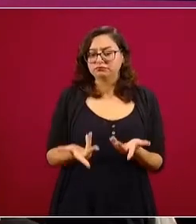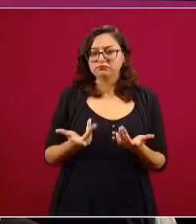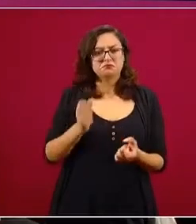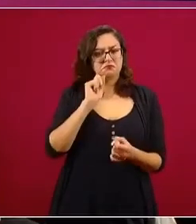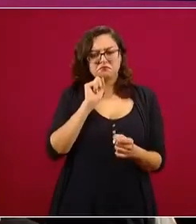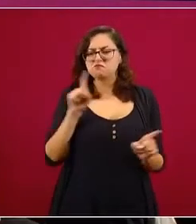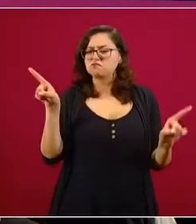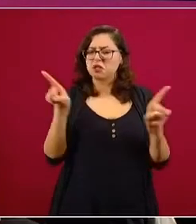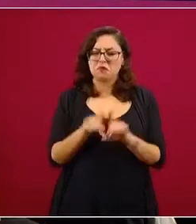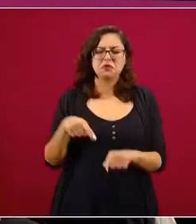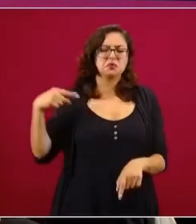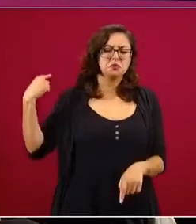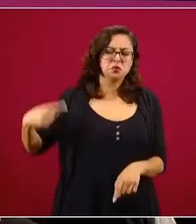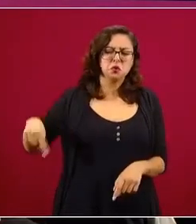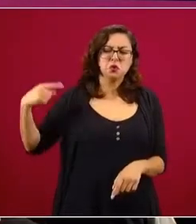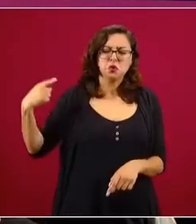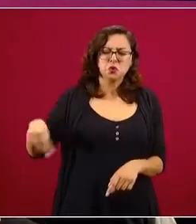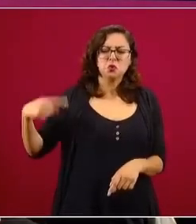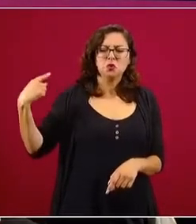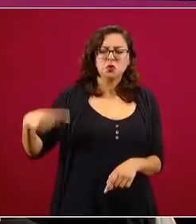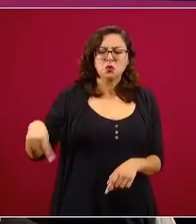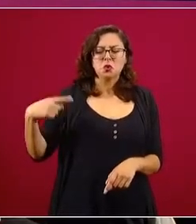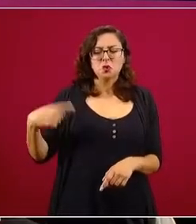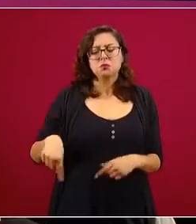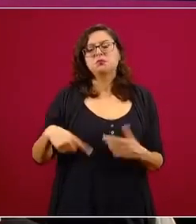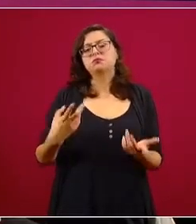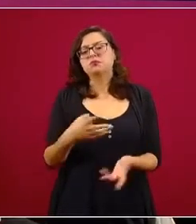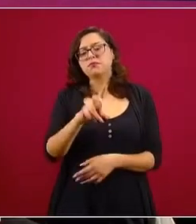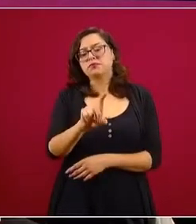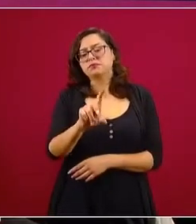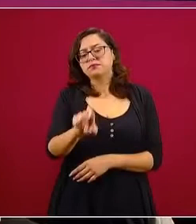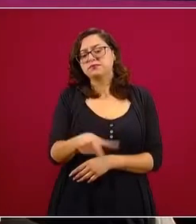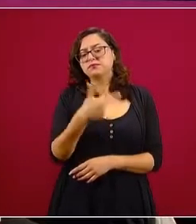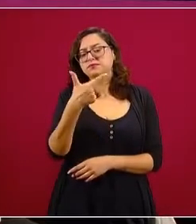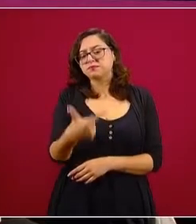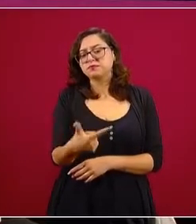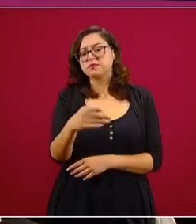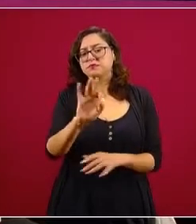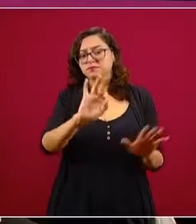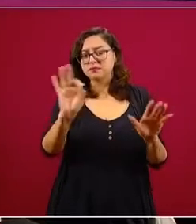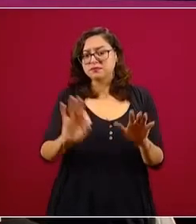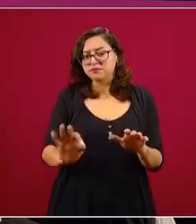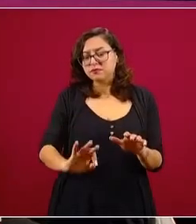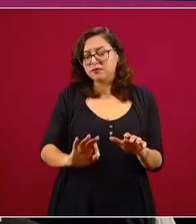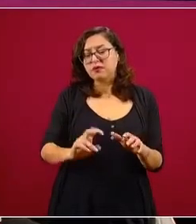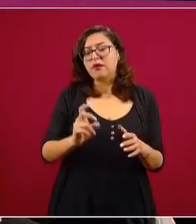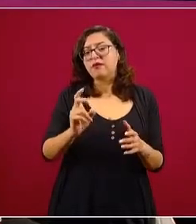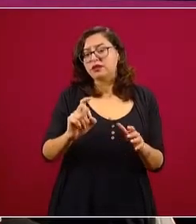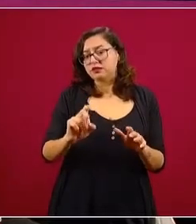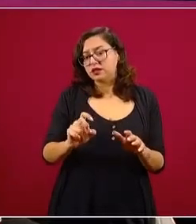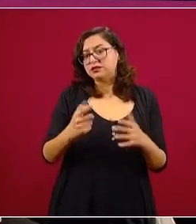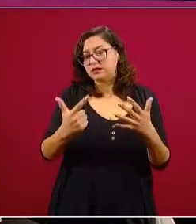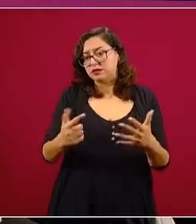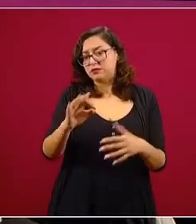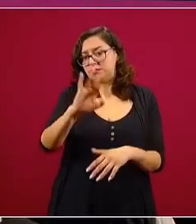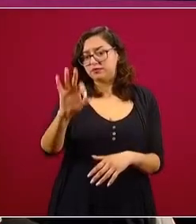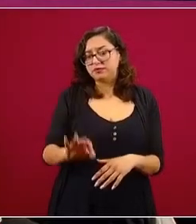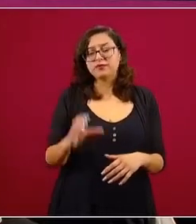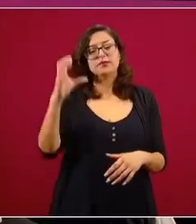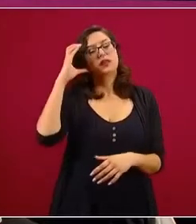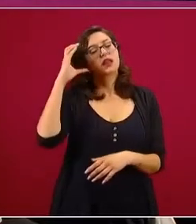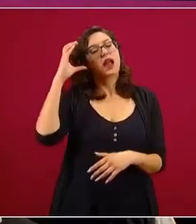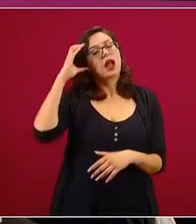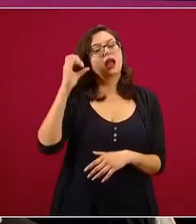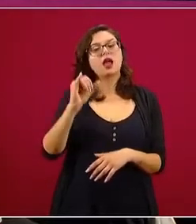muy estable en las últimas semanas, 37%, viendo que estamos observando la de camas de